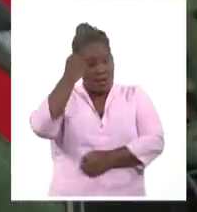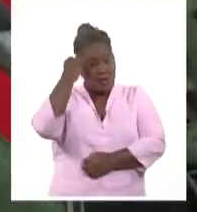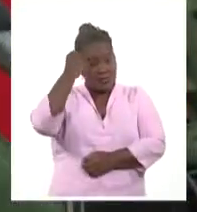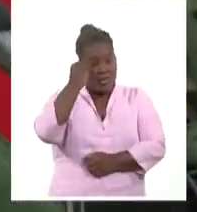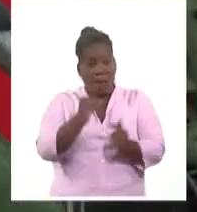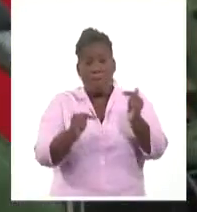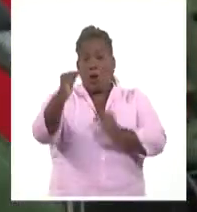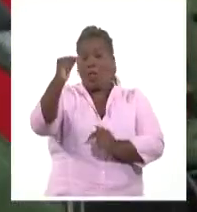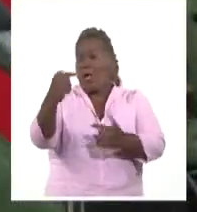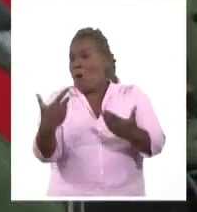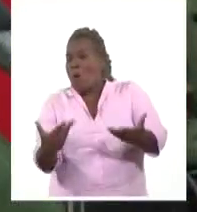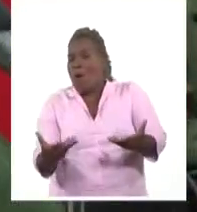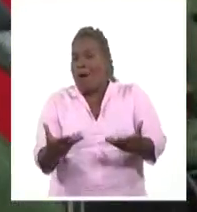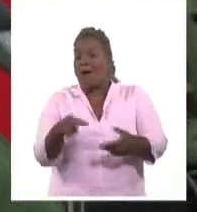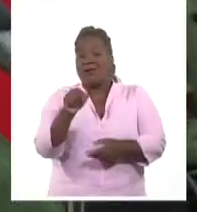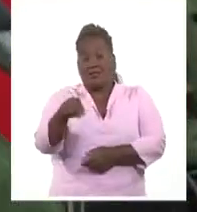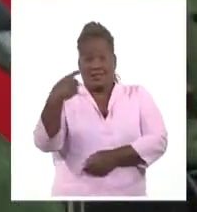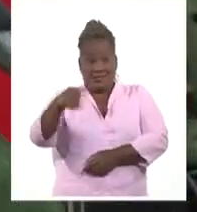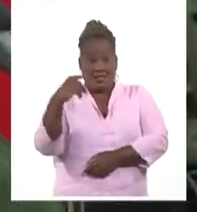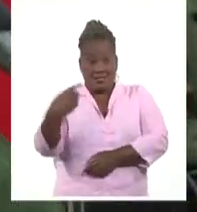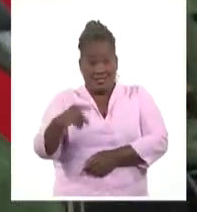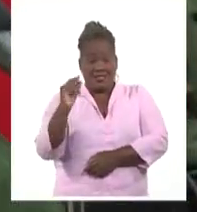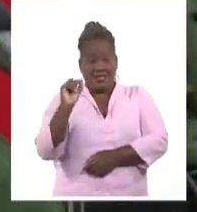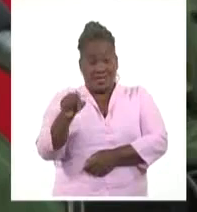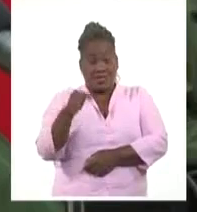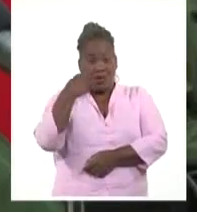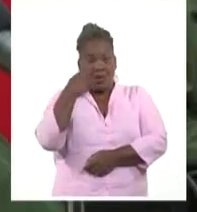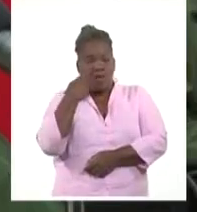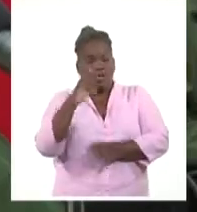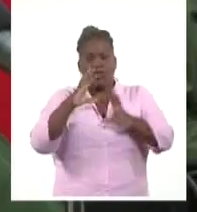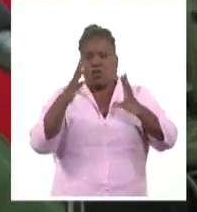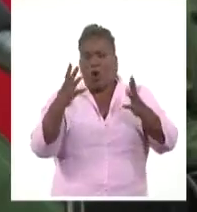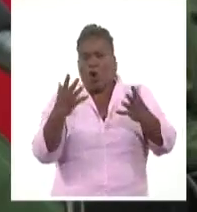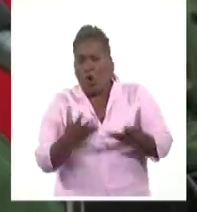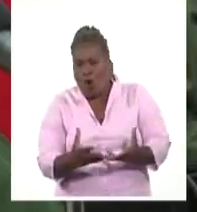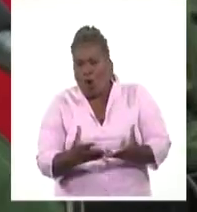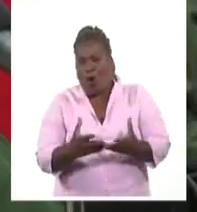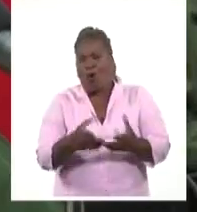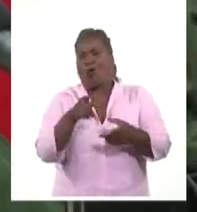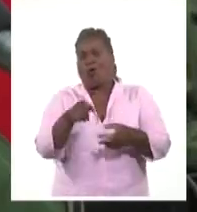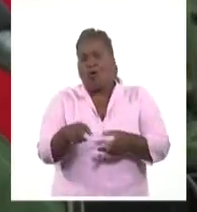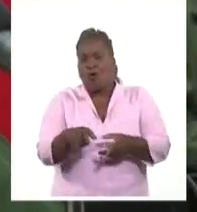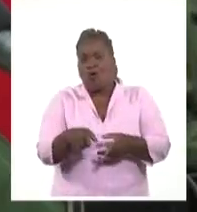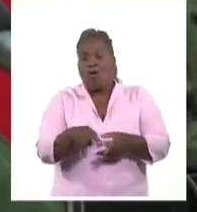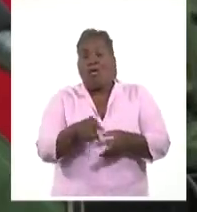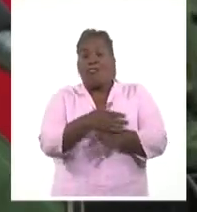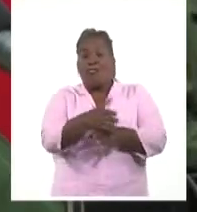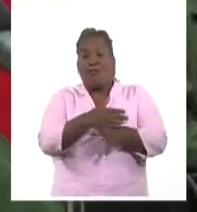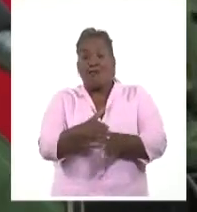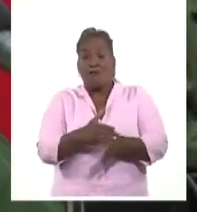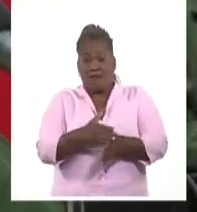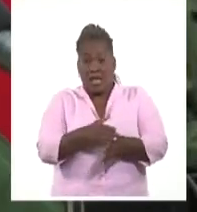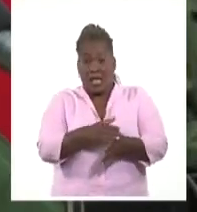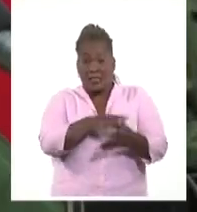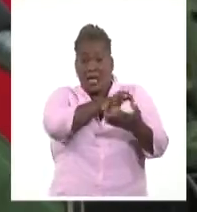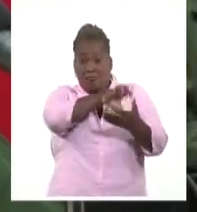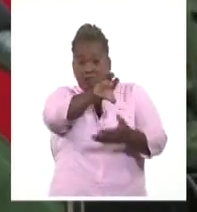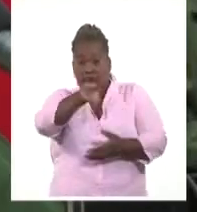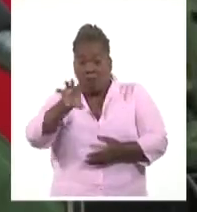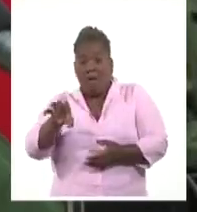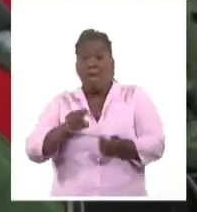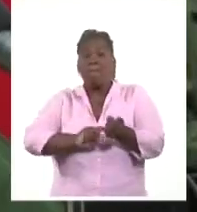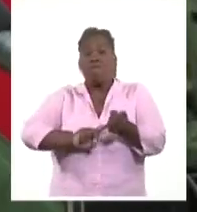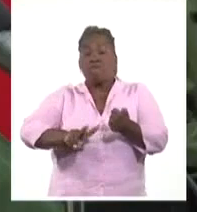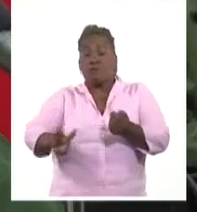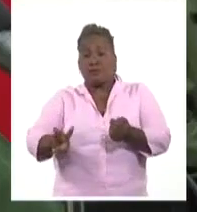Hay que aprovechar este ejercicio para tener bien en cuenta todas las desconcentraciones por las diferentes regiones del país que tenemos que tener de los recursos y